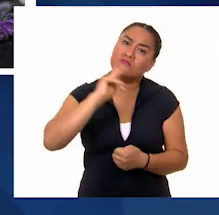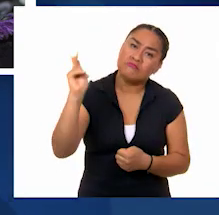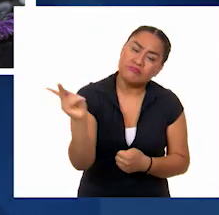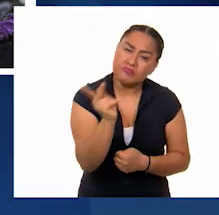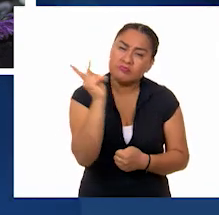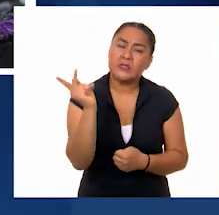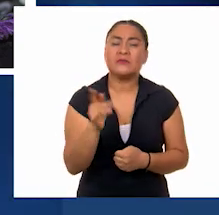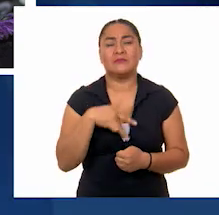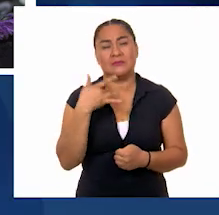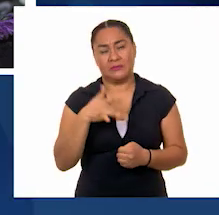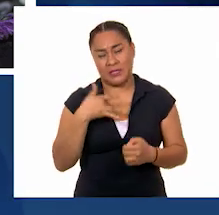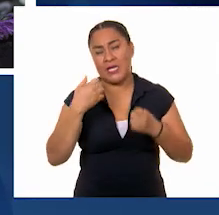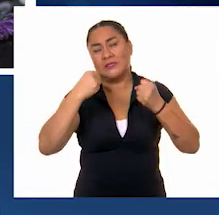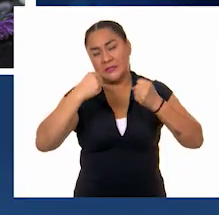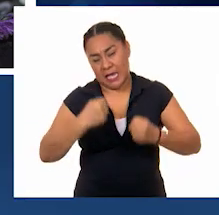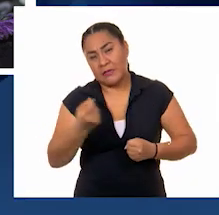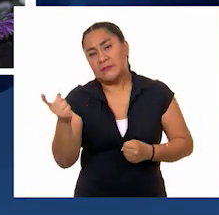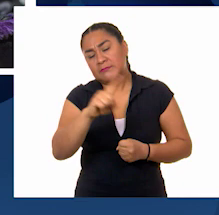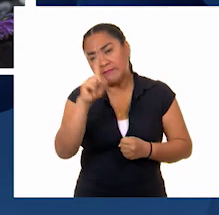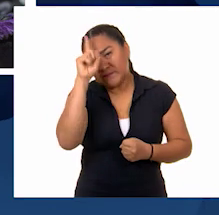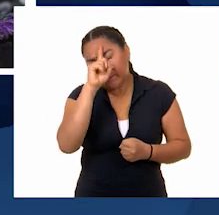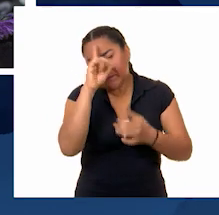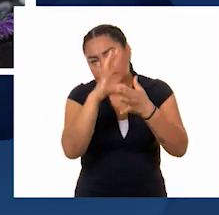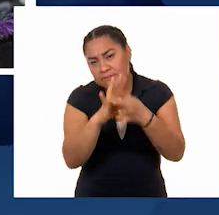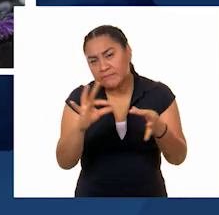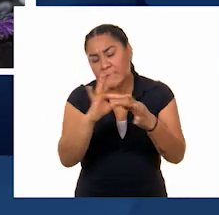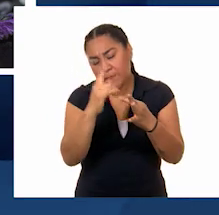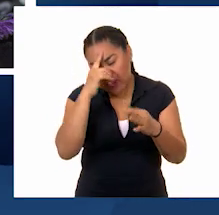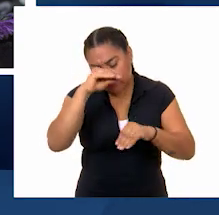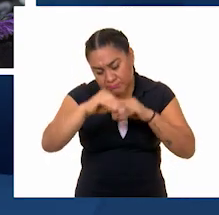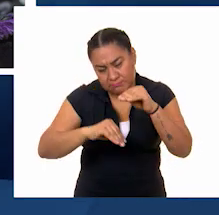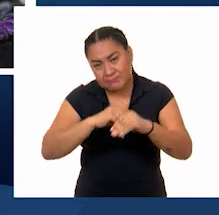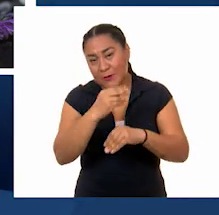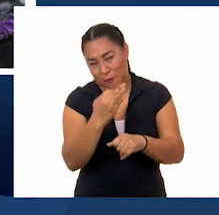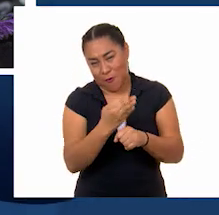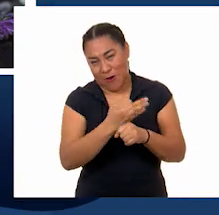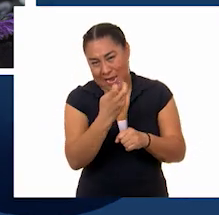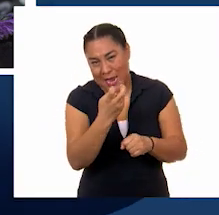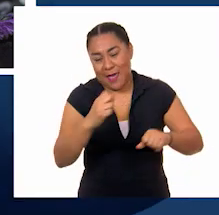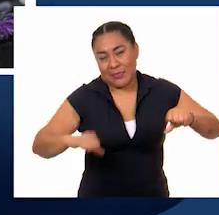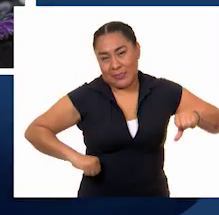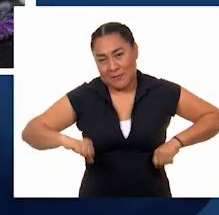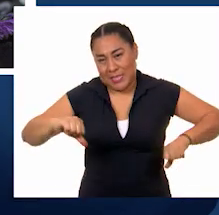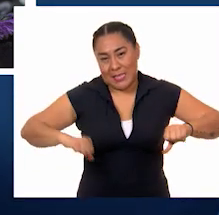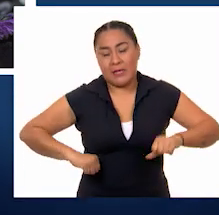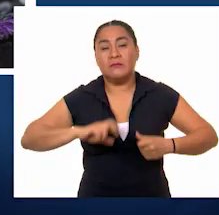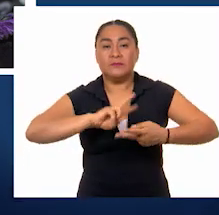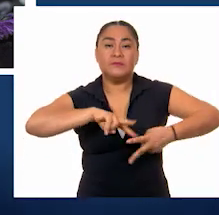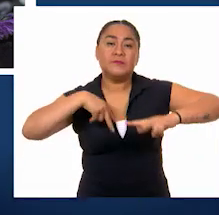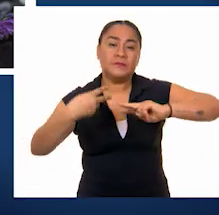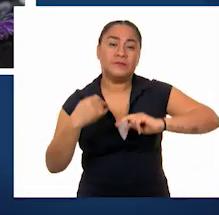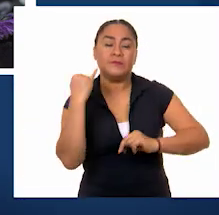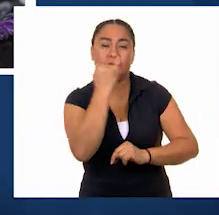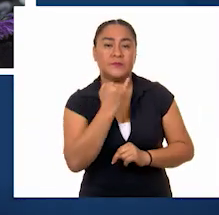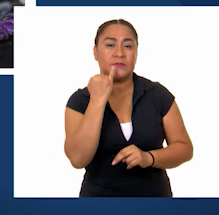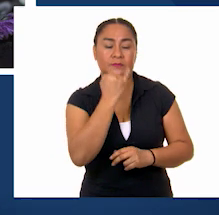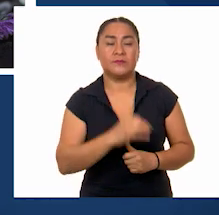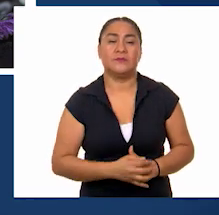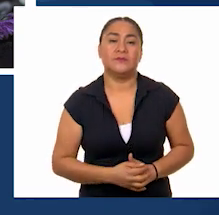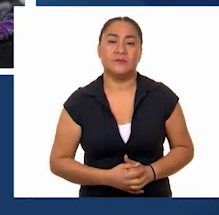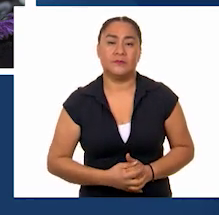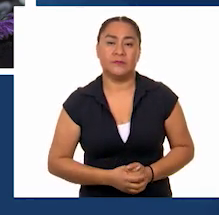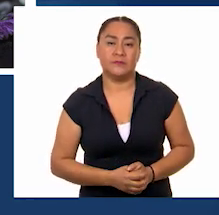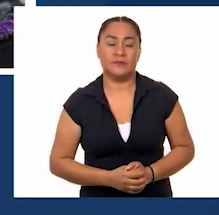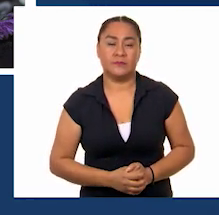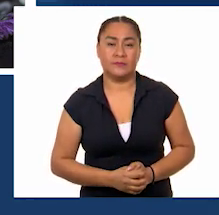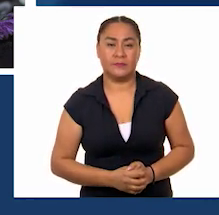quienes seguramente les orientarán para el desarrollo de esta actividad. Tiene como chila, jala el echito y la